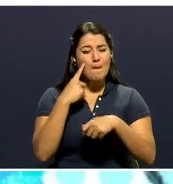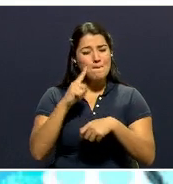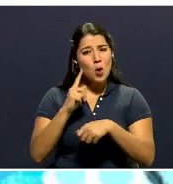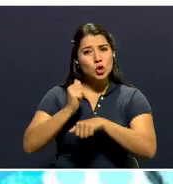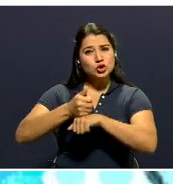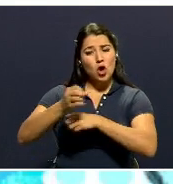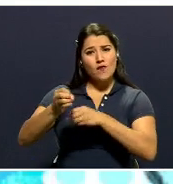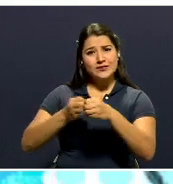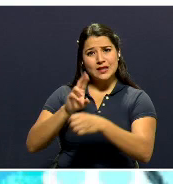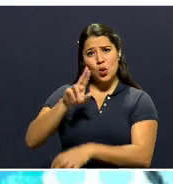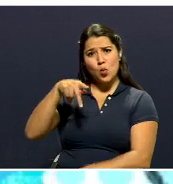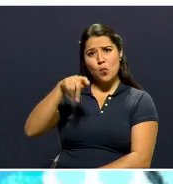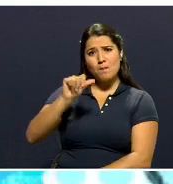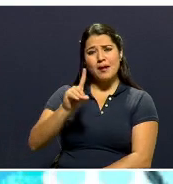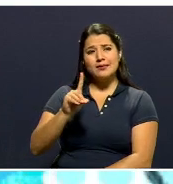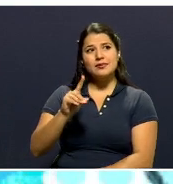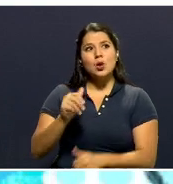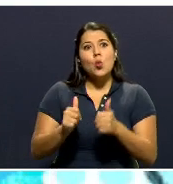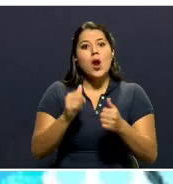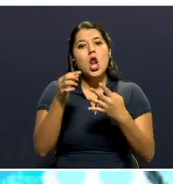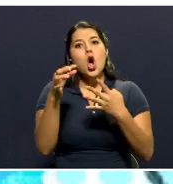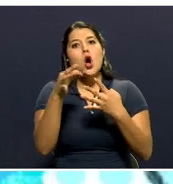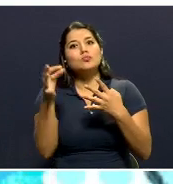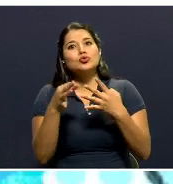impulsar su agenda en el Congreso?